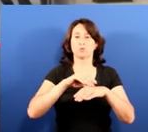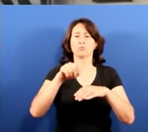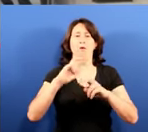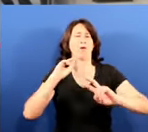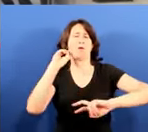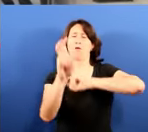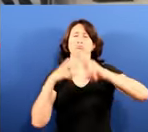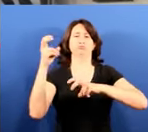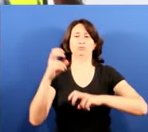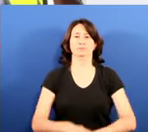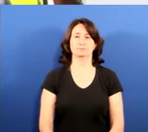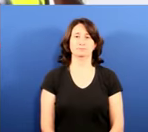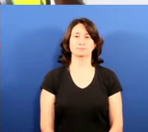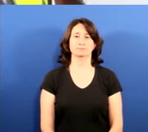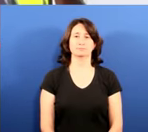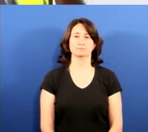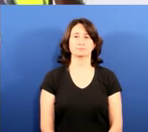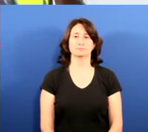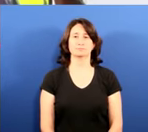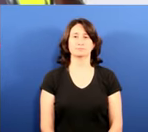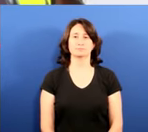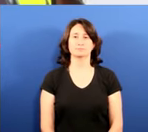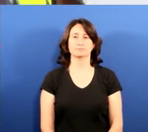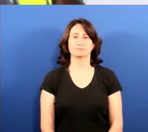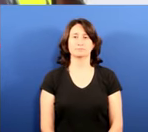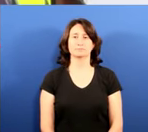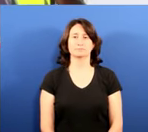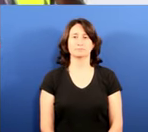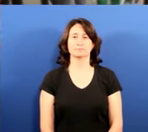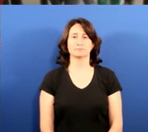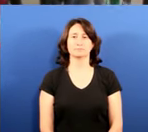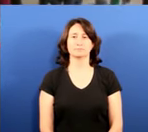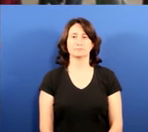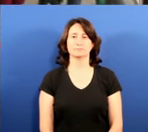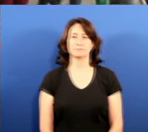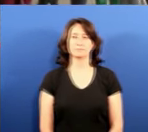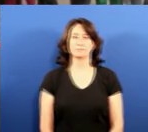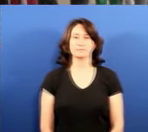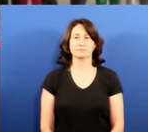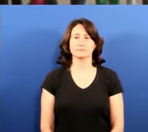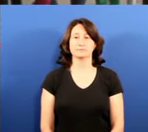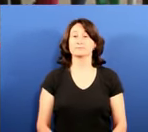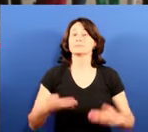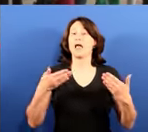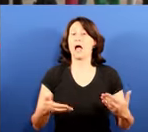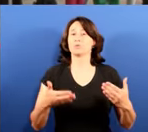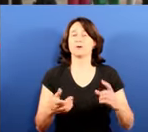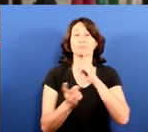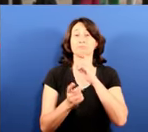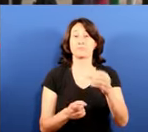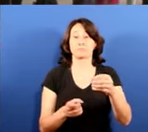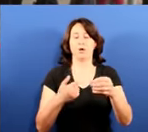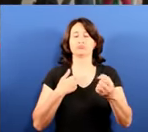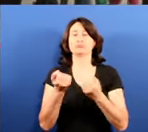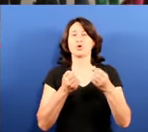dotar de una mayor funcionalidad a una de las principales vías de acceso y salida de Bilbao, porque supone la completa remodelación